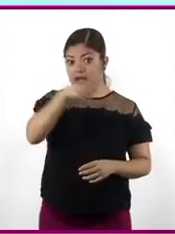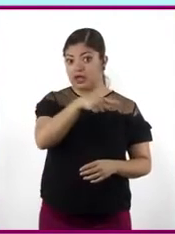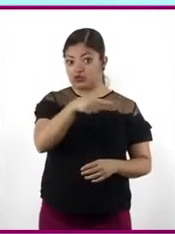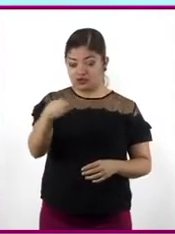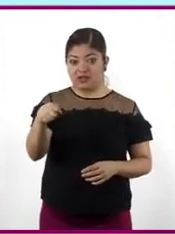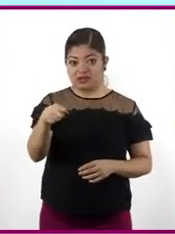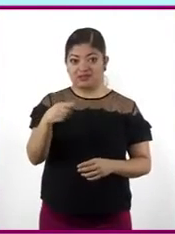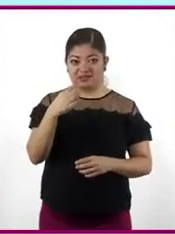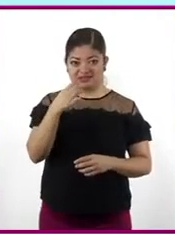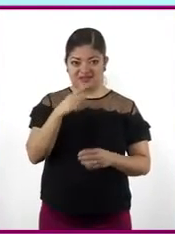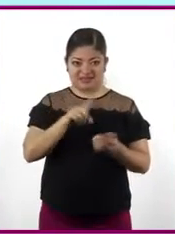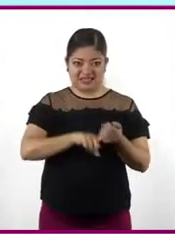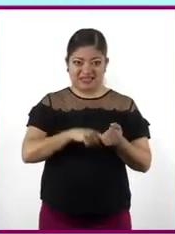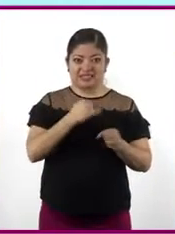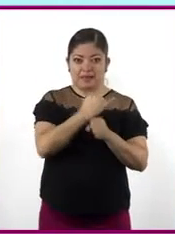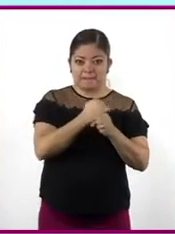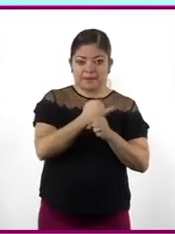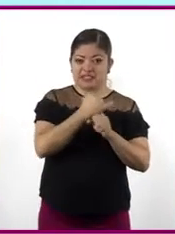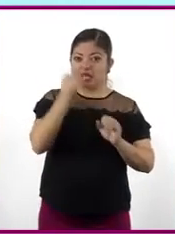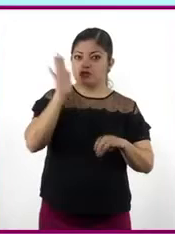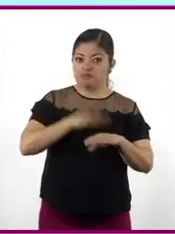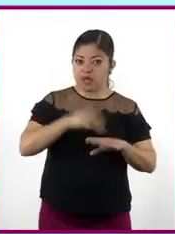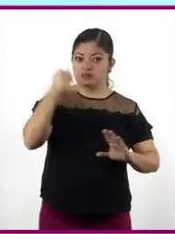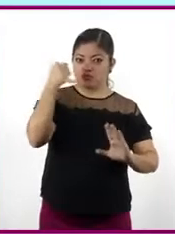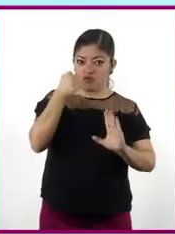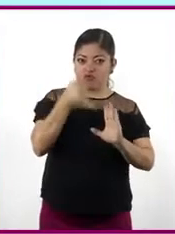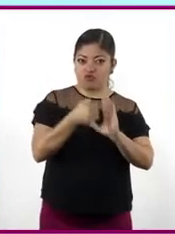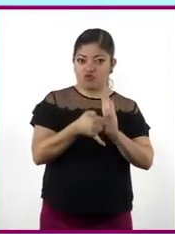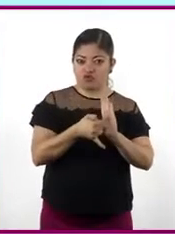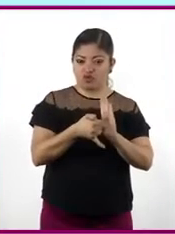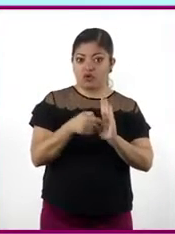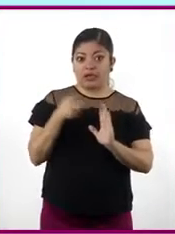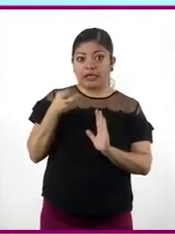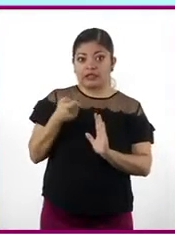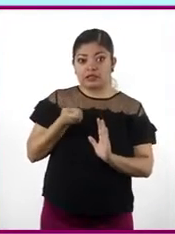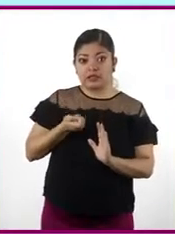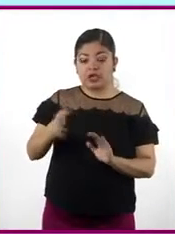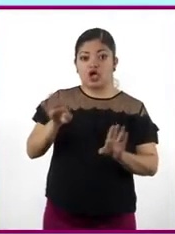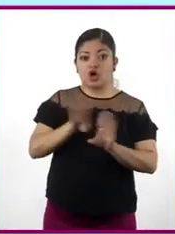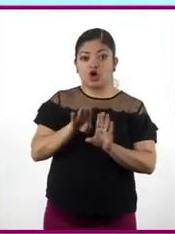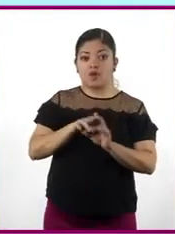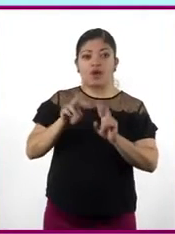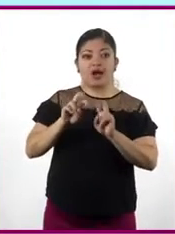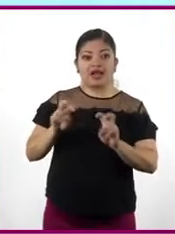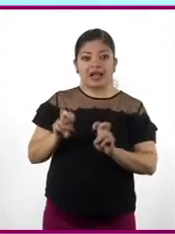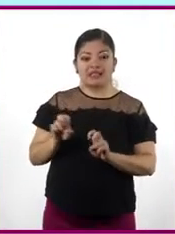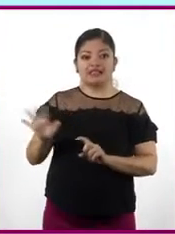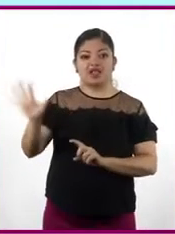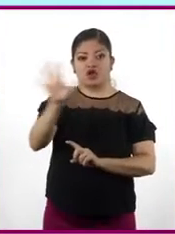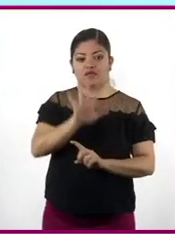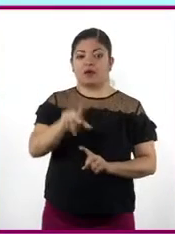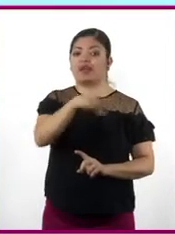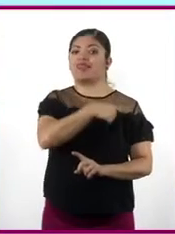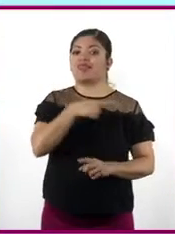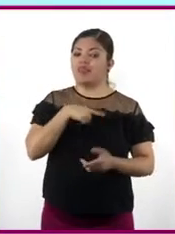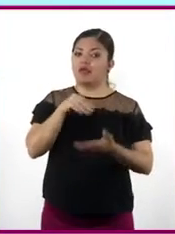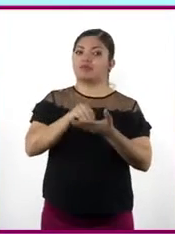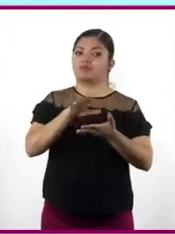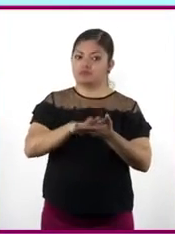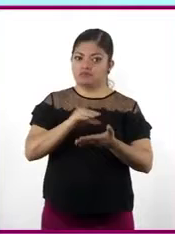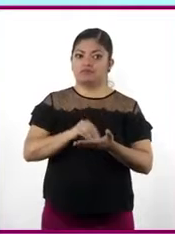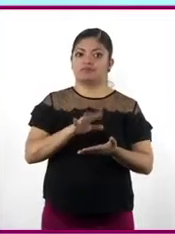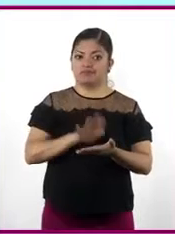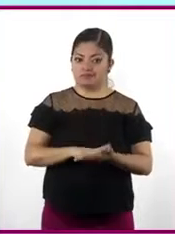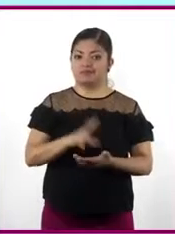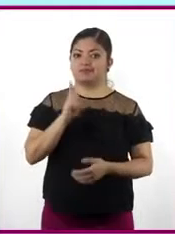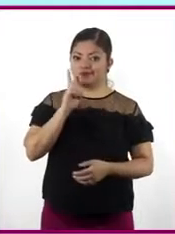investigación de su estudio de caso cuente con la perspectiva de un análisis geográfico, recomendamos tomar nota y tener